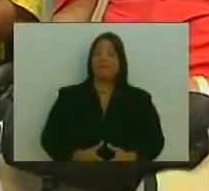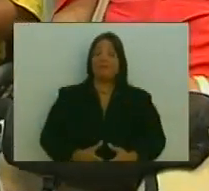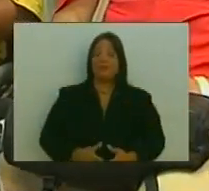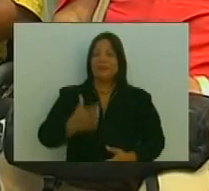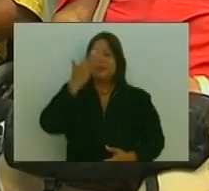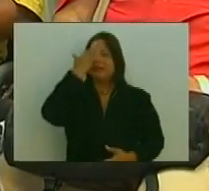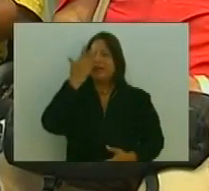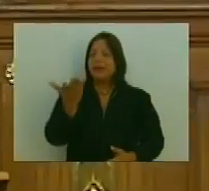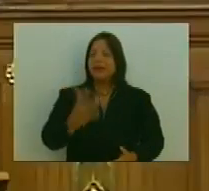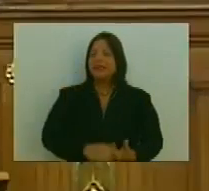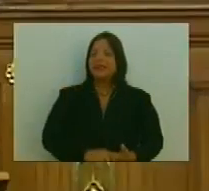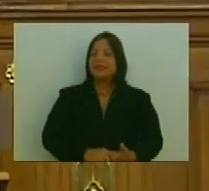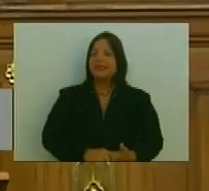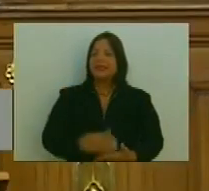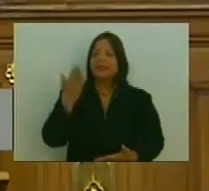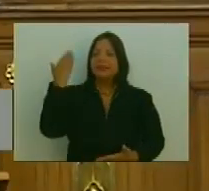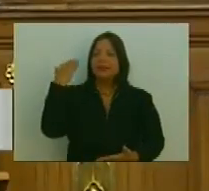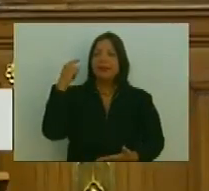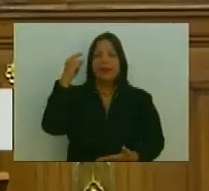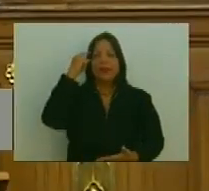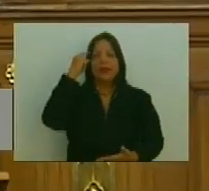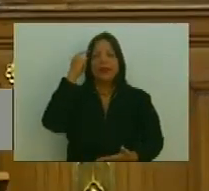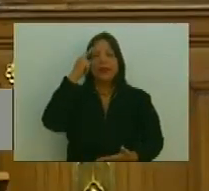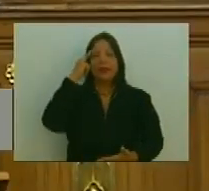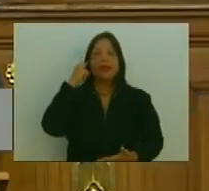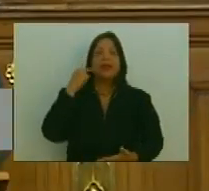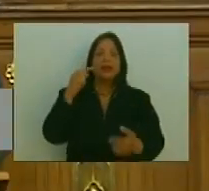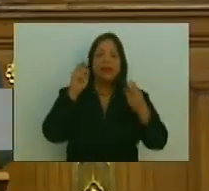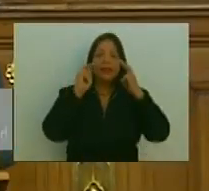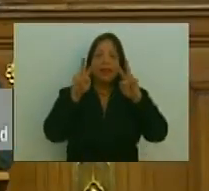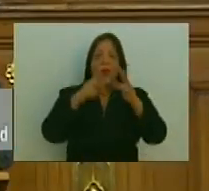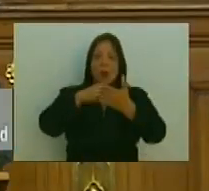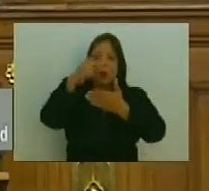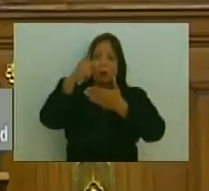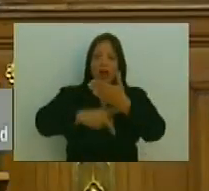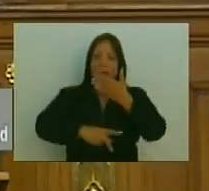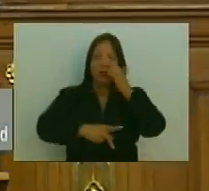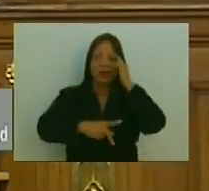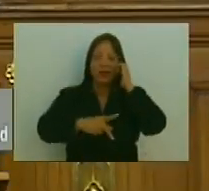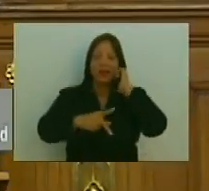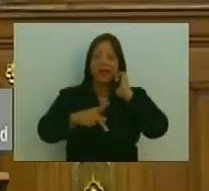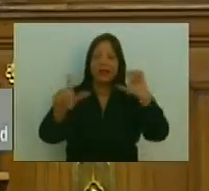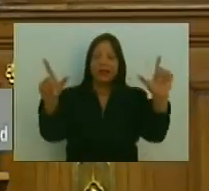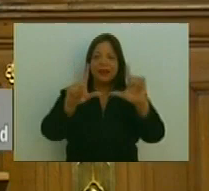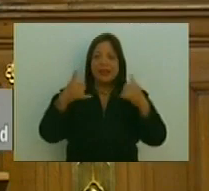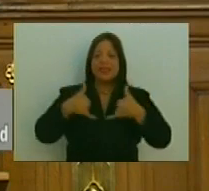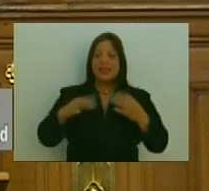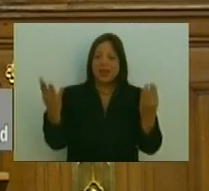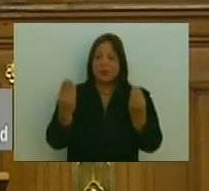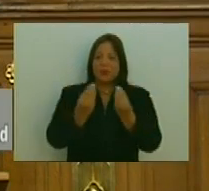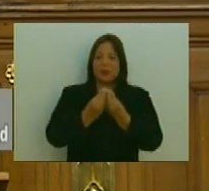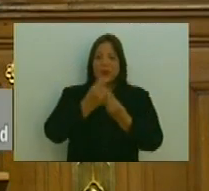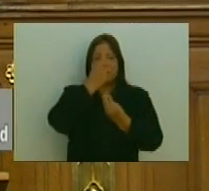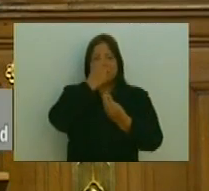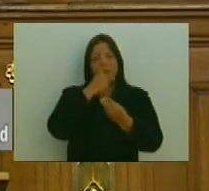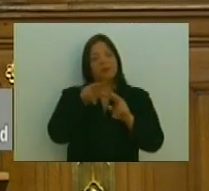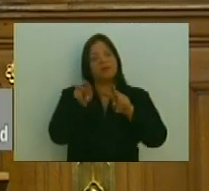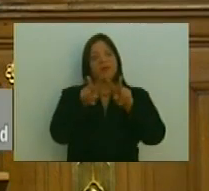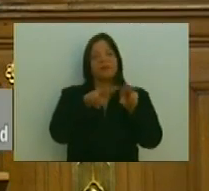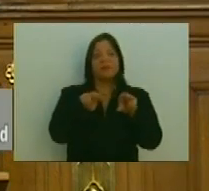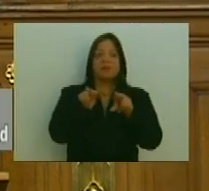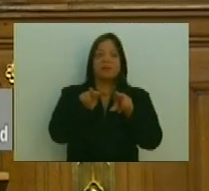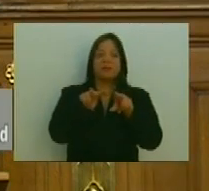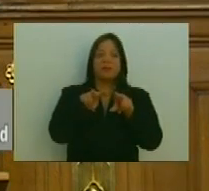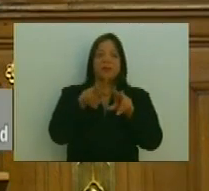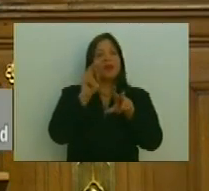¿Saben qué? Hace unos días estaba viendo un programa con mi hija y veíamos el programa.